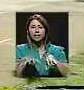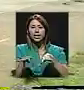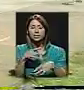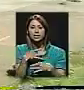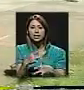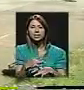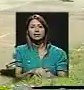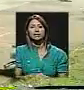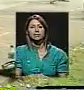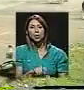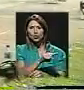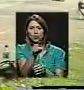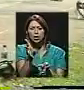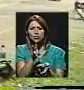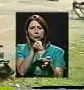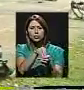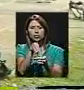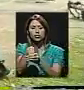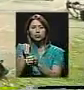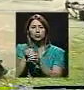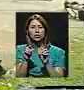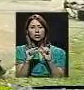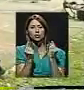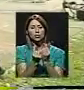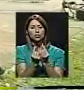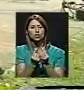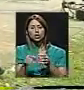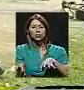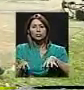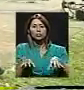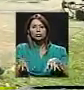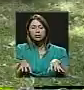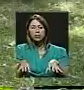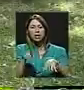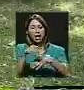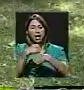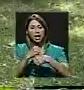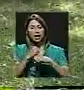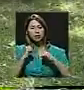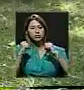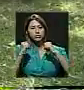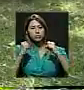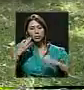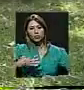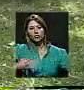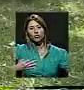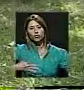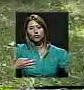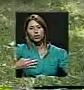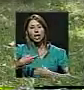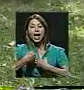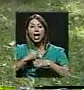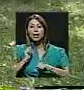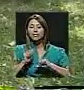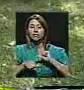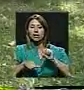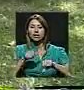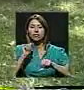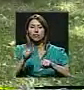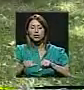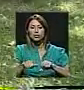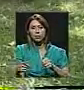interés. Intégrese en diferentes grupos y manténgase en movimiento. Realice ejercicio diario y haga pequeños esfuerzos